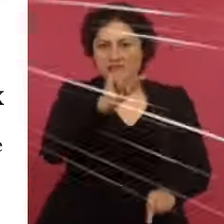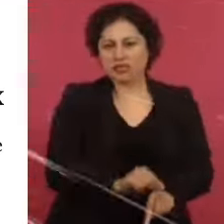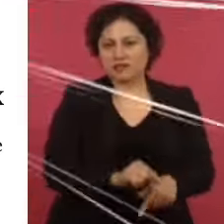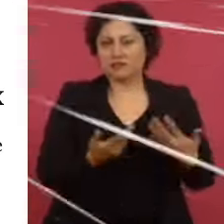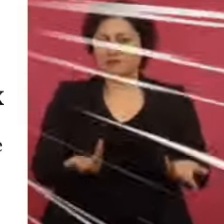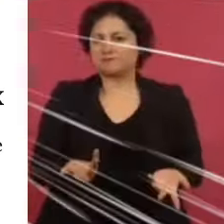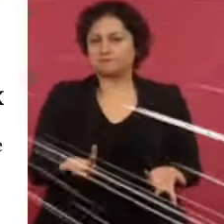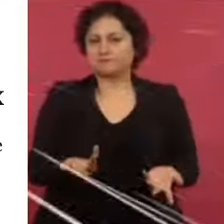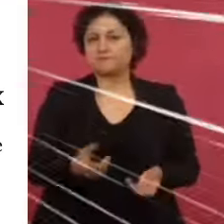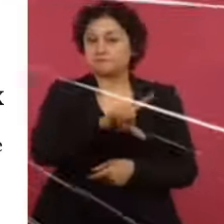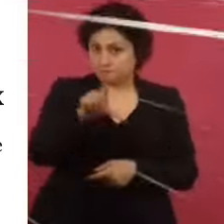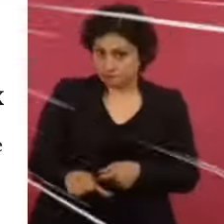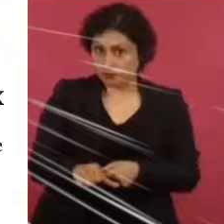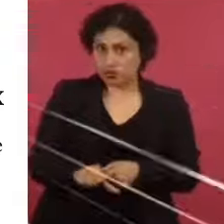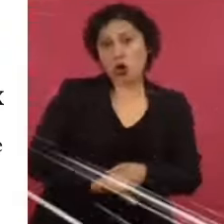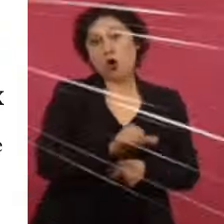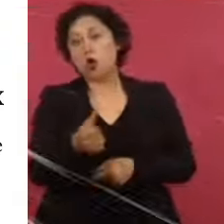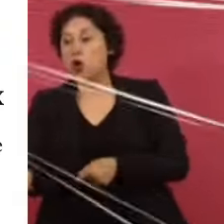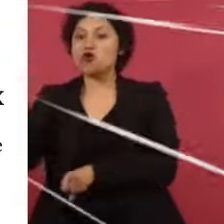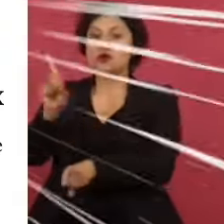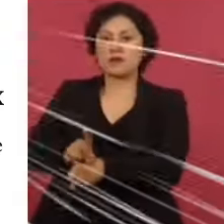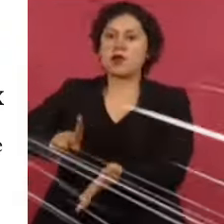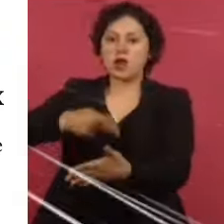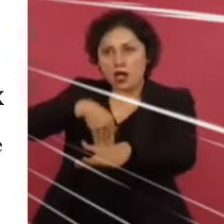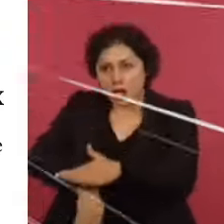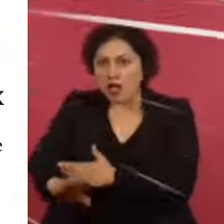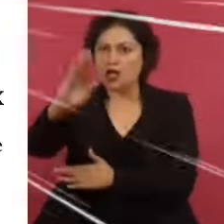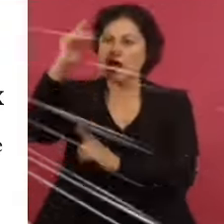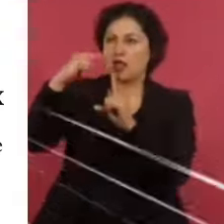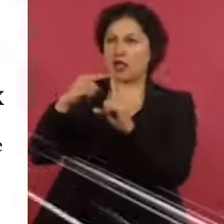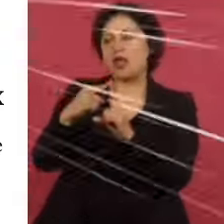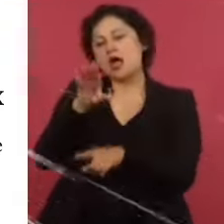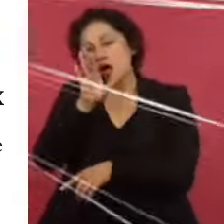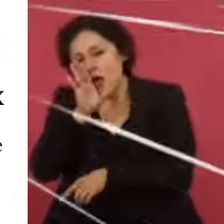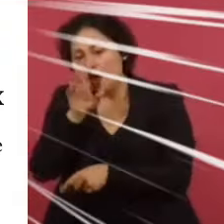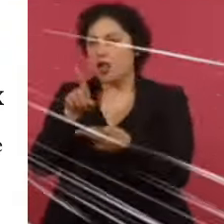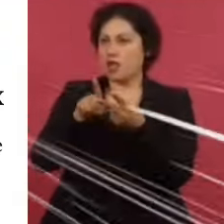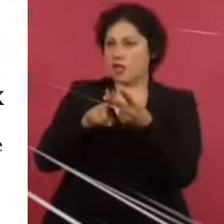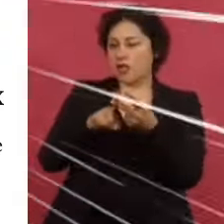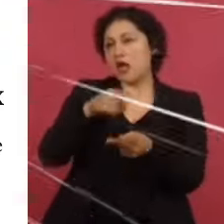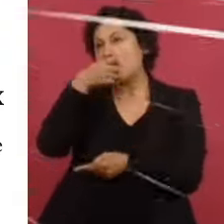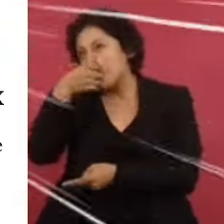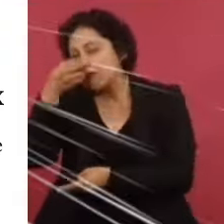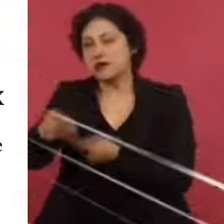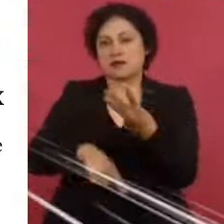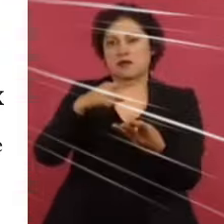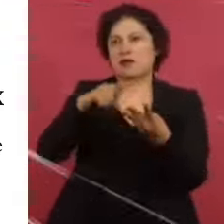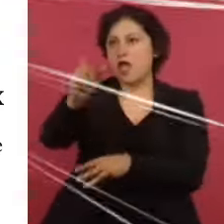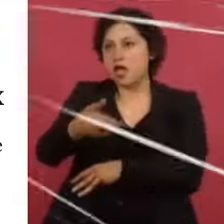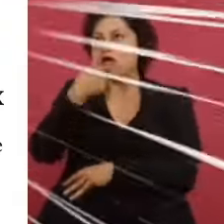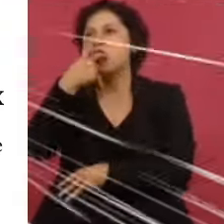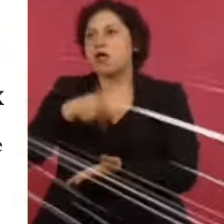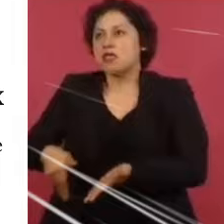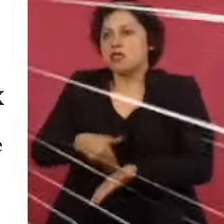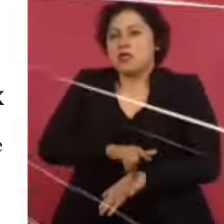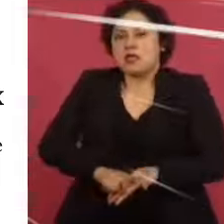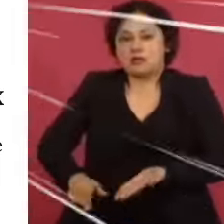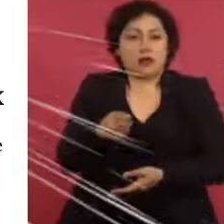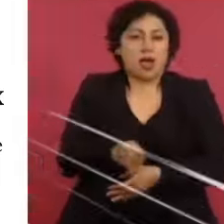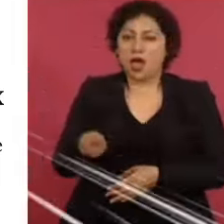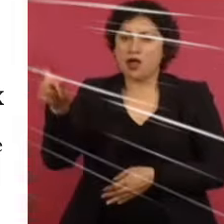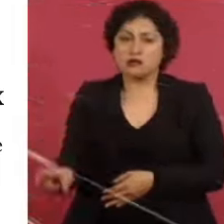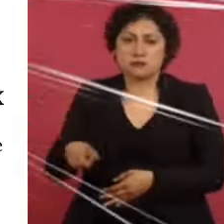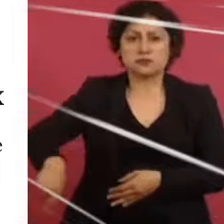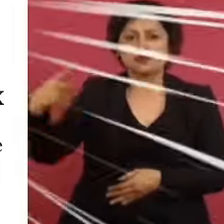prójimo y luego al siguiente domingo de nuevo a confesar eh a comulgar Y ese es el ciclo de la